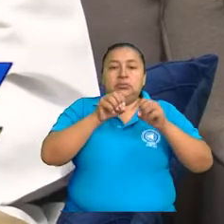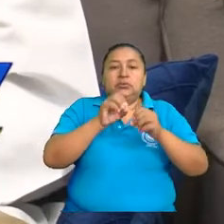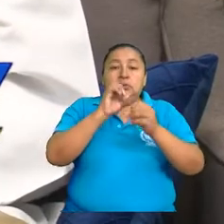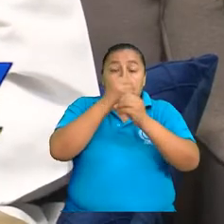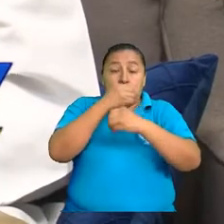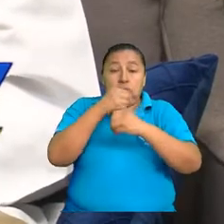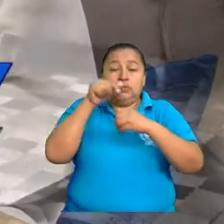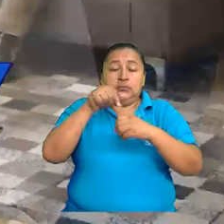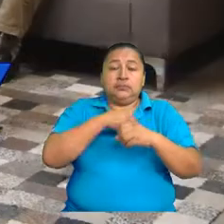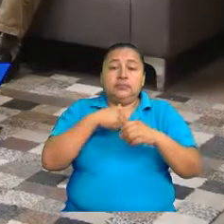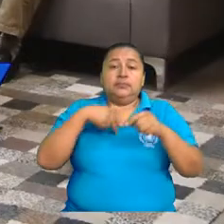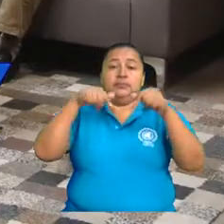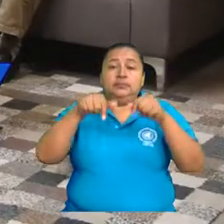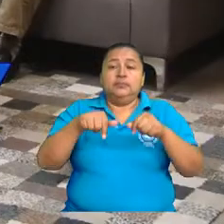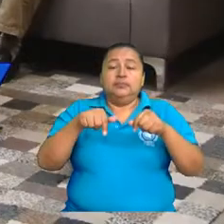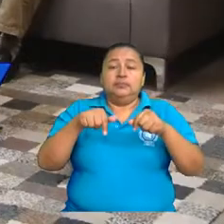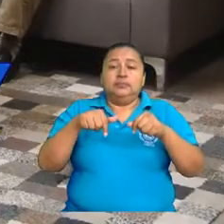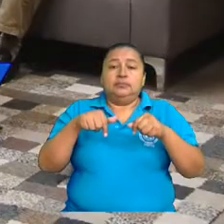que